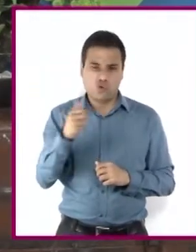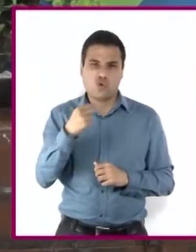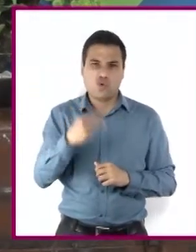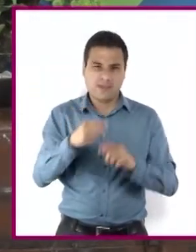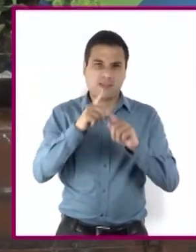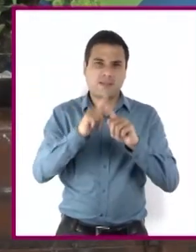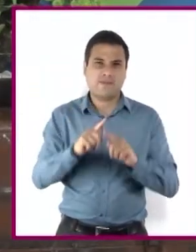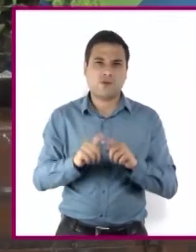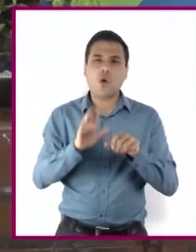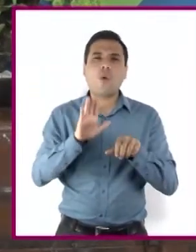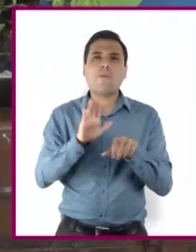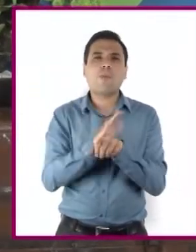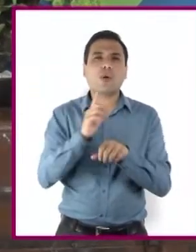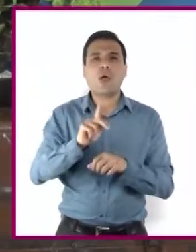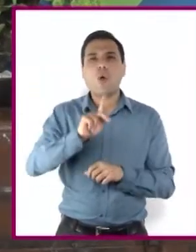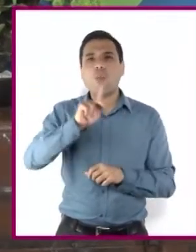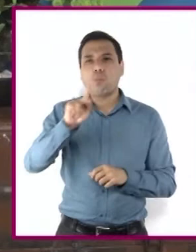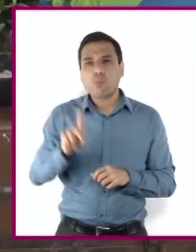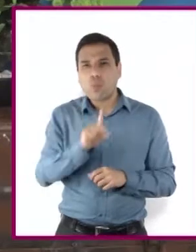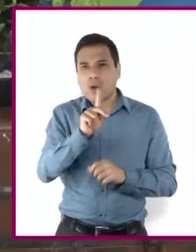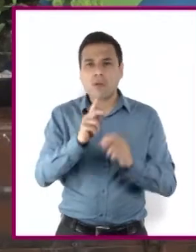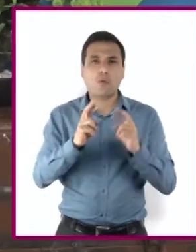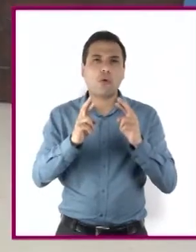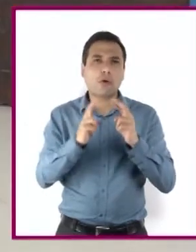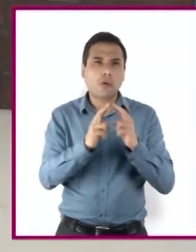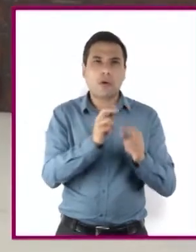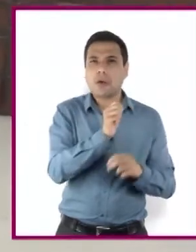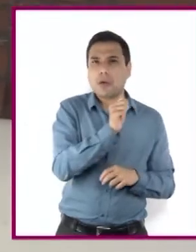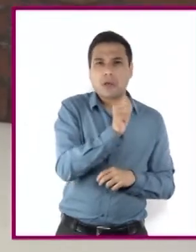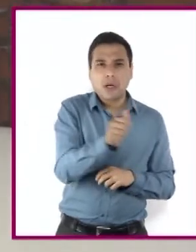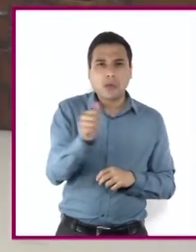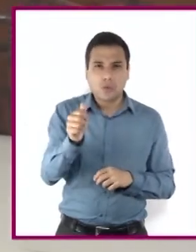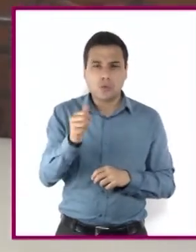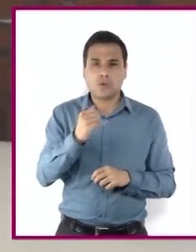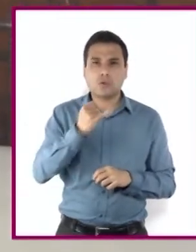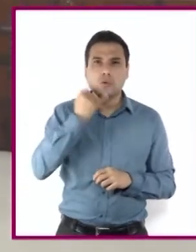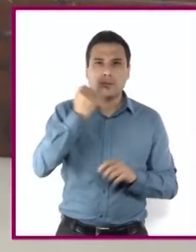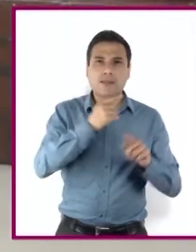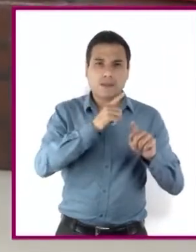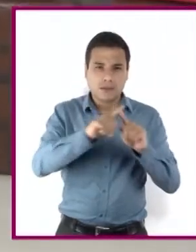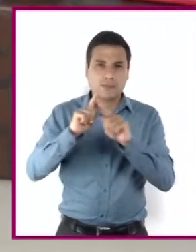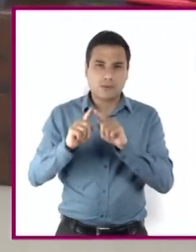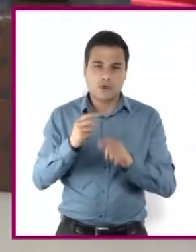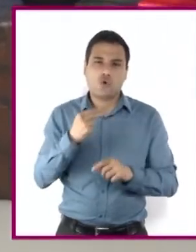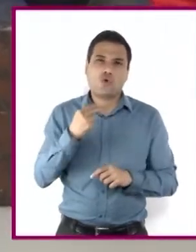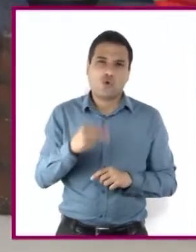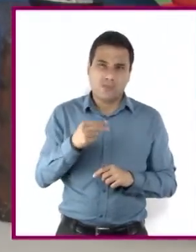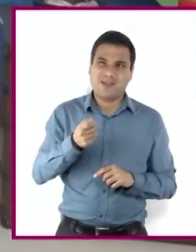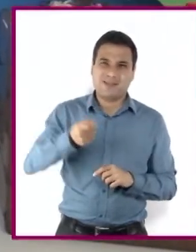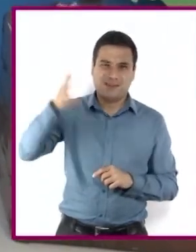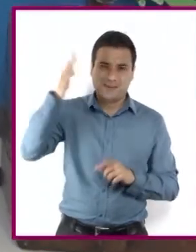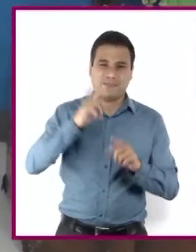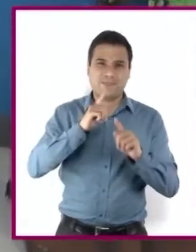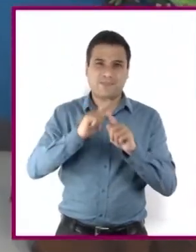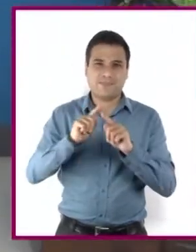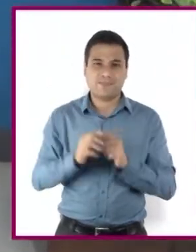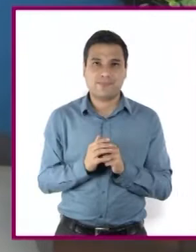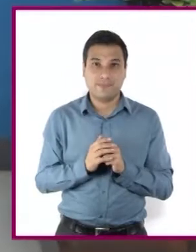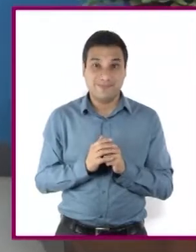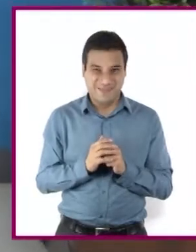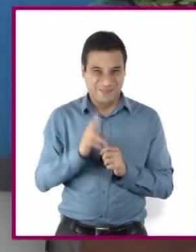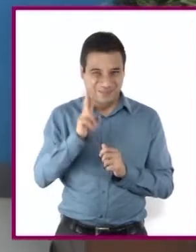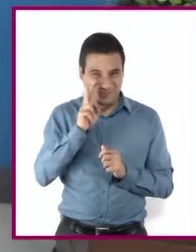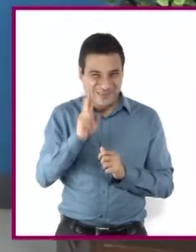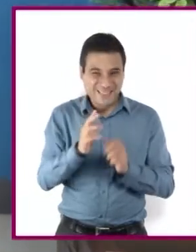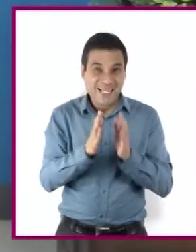diferentes nombres por razón de su lengua. Hasta aquí la lectura. En el texto anterior pudimos